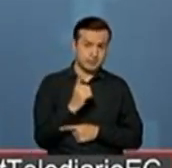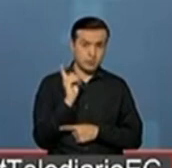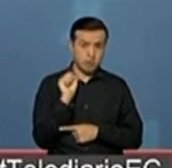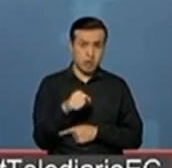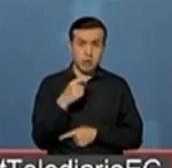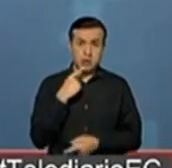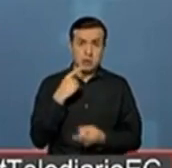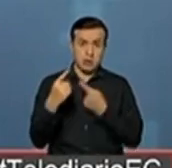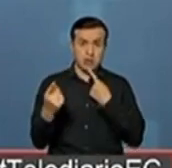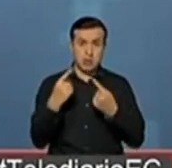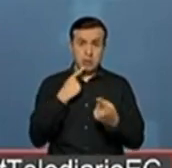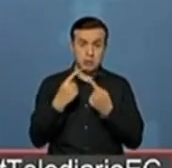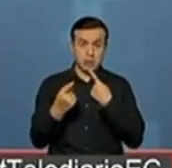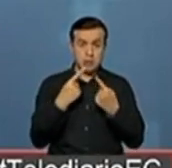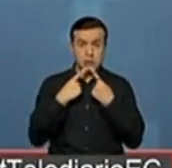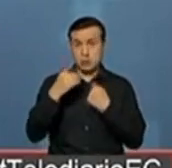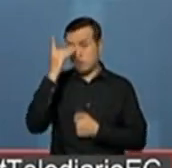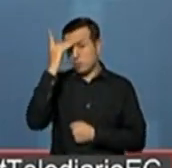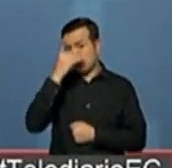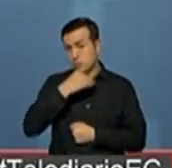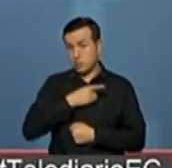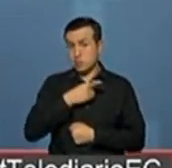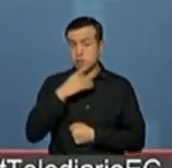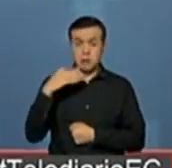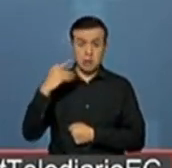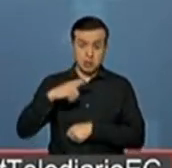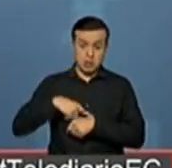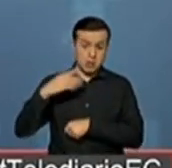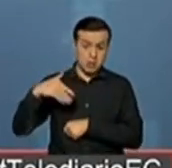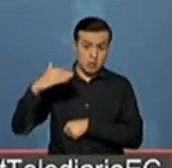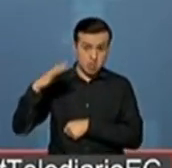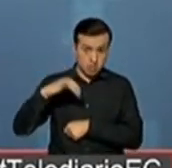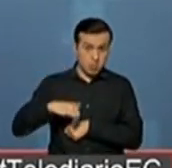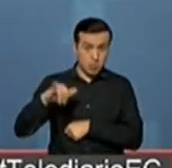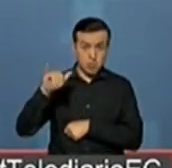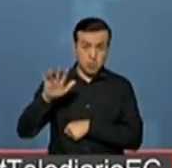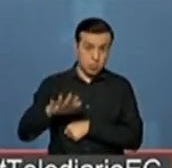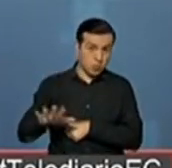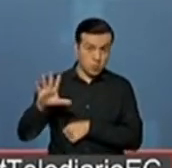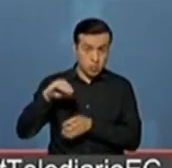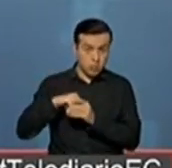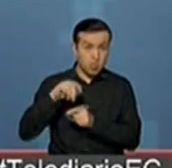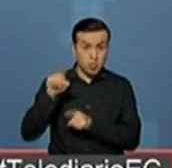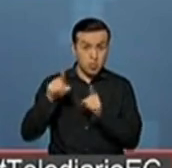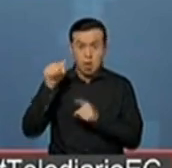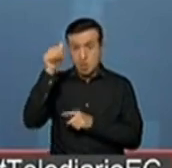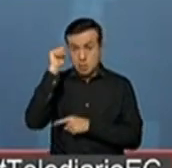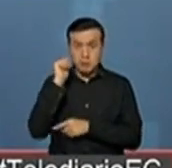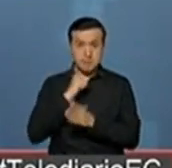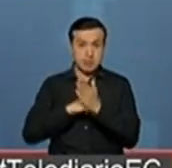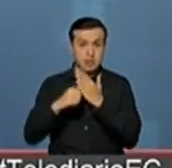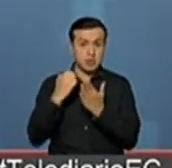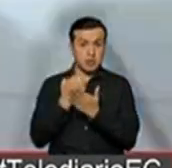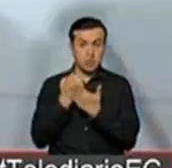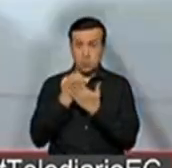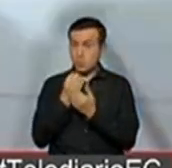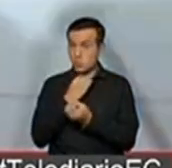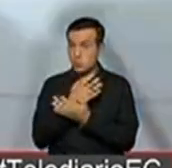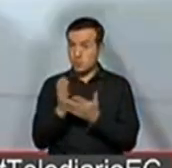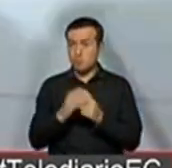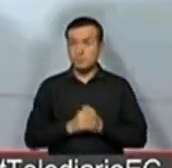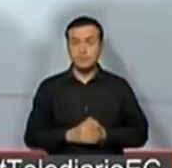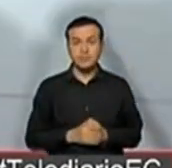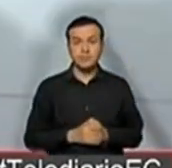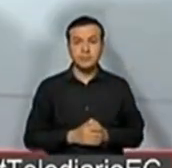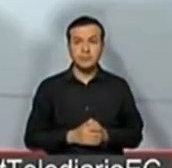estos diálogos, continuar y tomar decisiones que sean duraderas y que permitan ese equilibrio fiscal del cual hablaba el día de ayer el ministro de Economía?